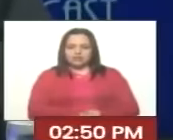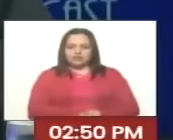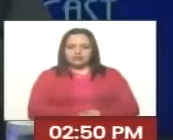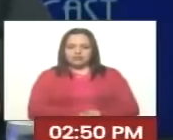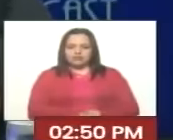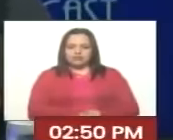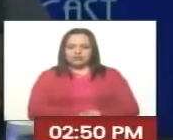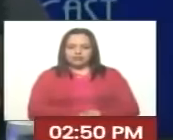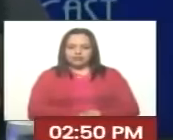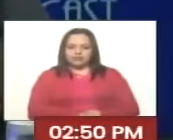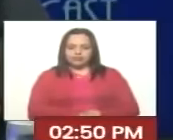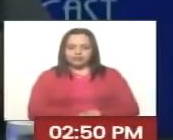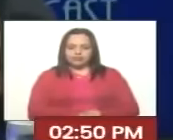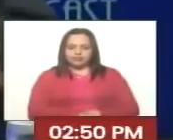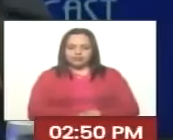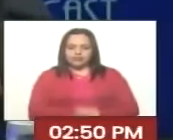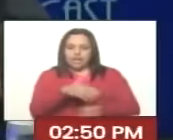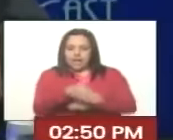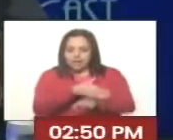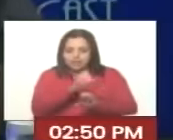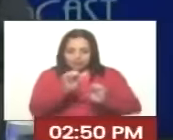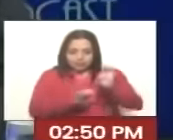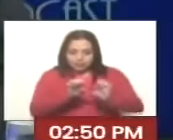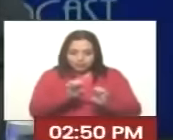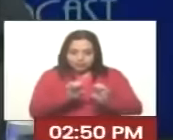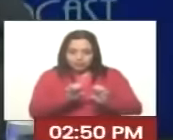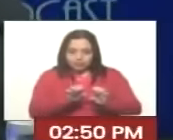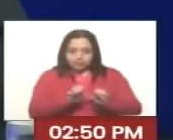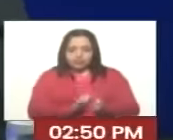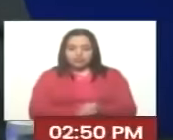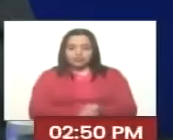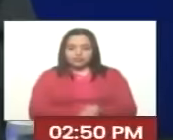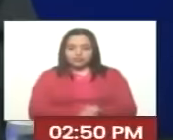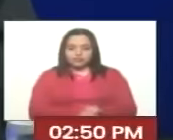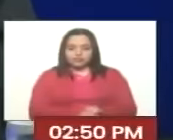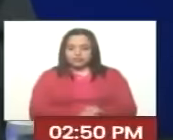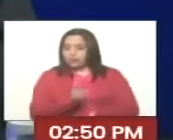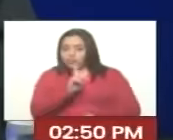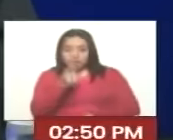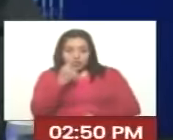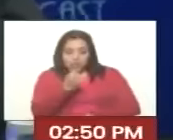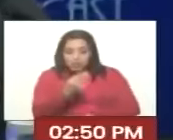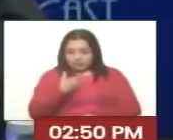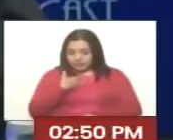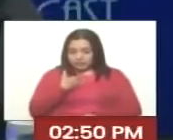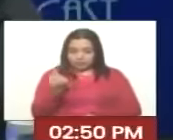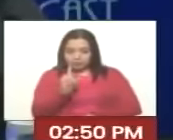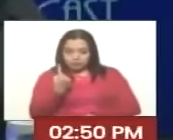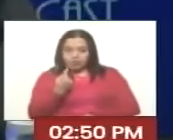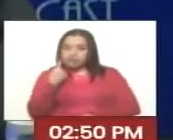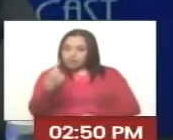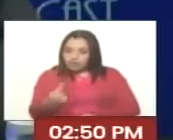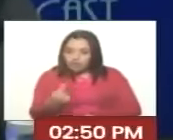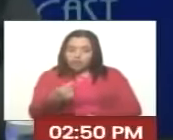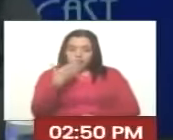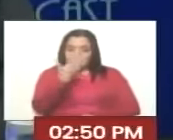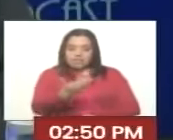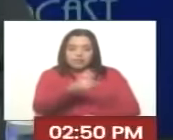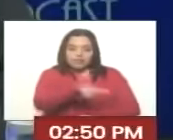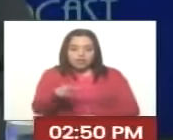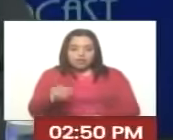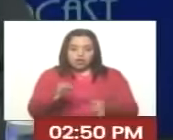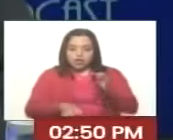de prueba anticipada de delación que ella da. Esto no solo me lo dijo a mí, ojo. Ella lo dijo en un tribunal.